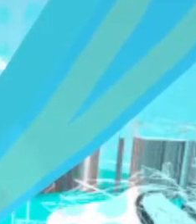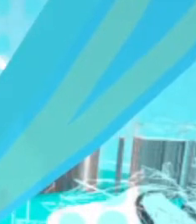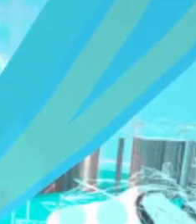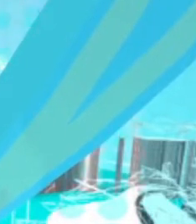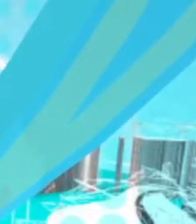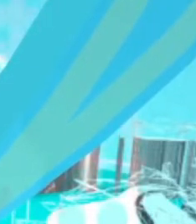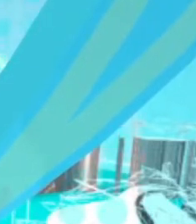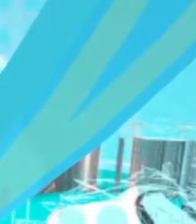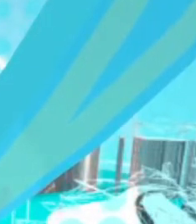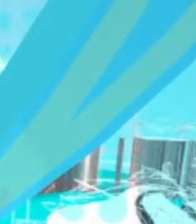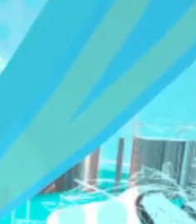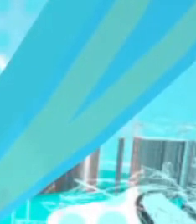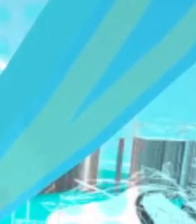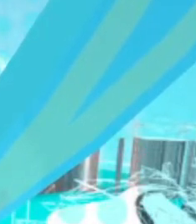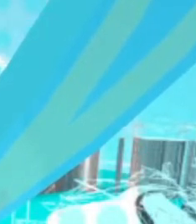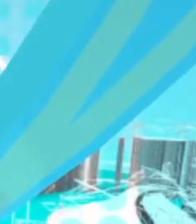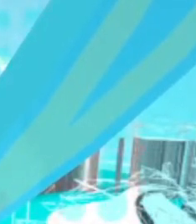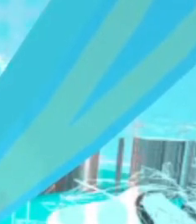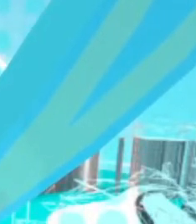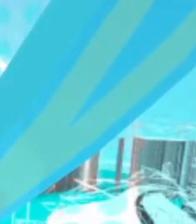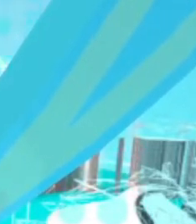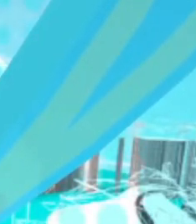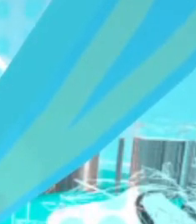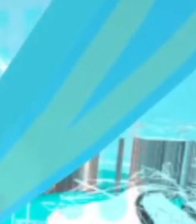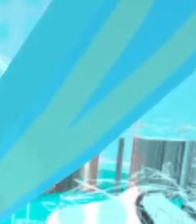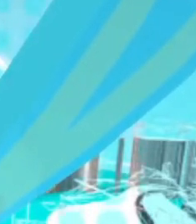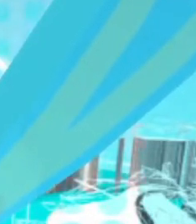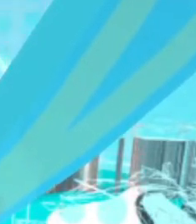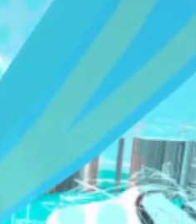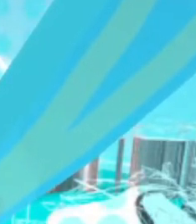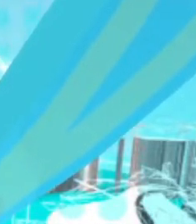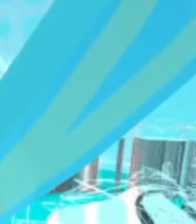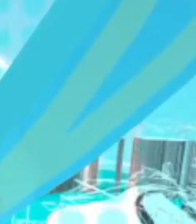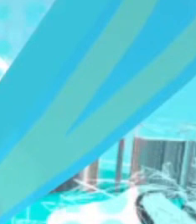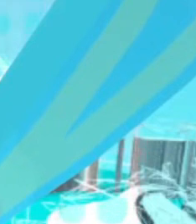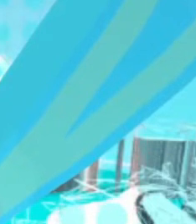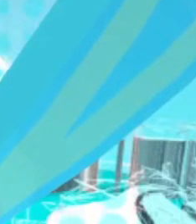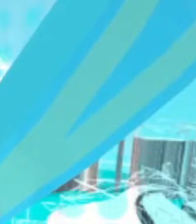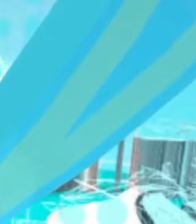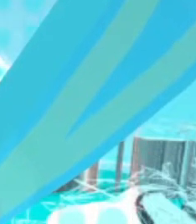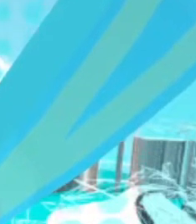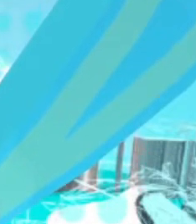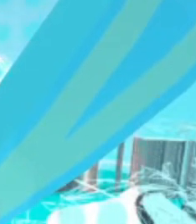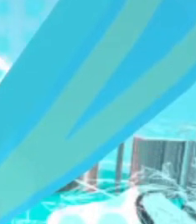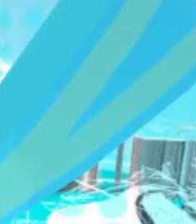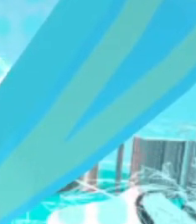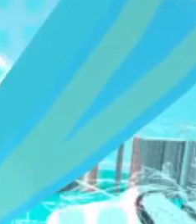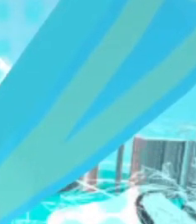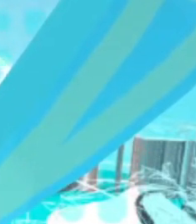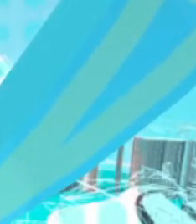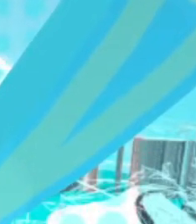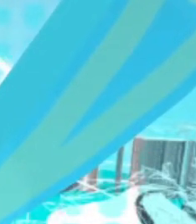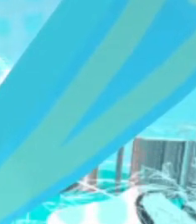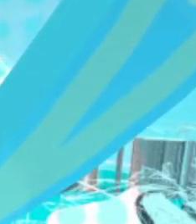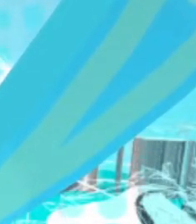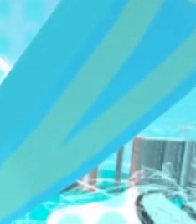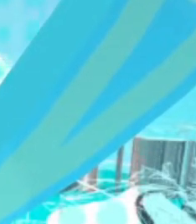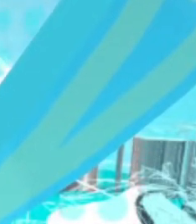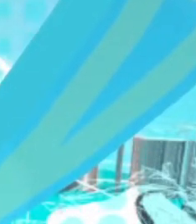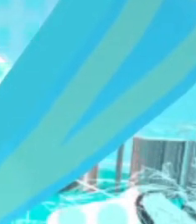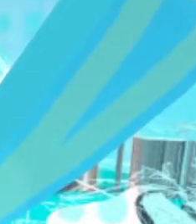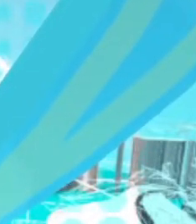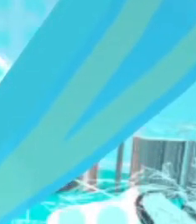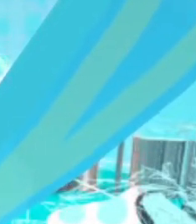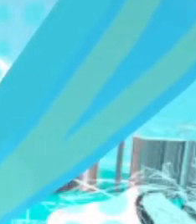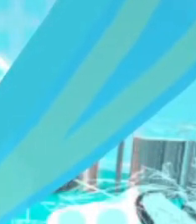estadounidense para hoy. El precio del dólar en la compra, 606 colones. El precio